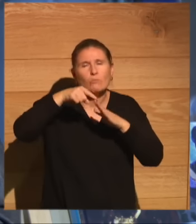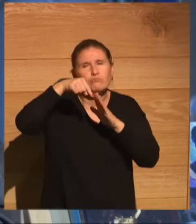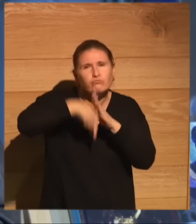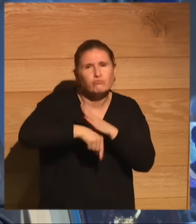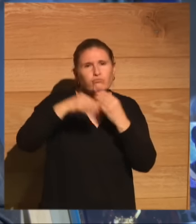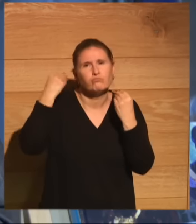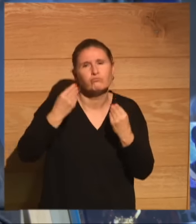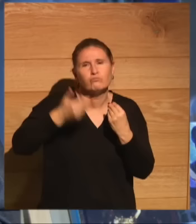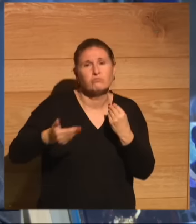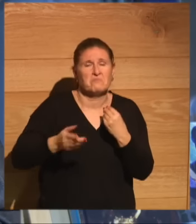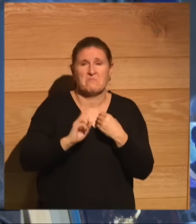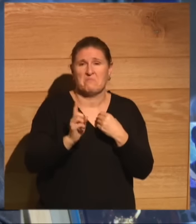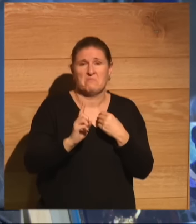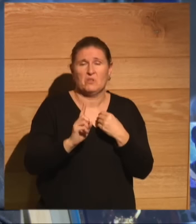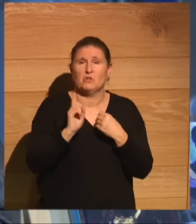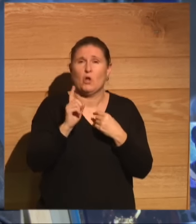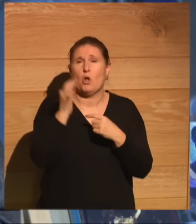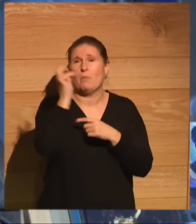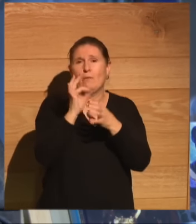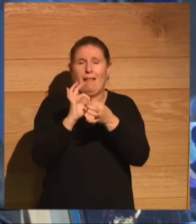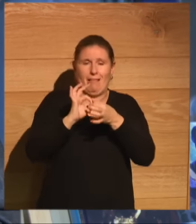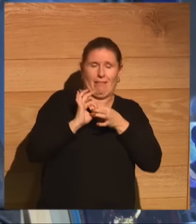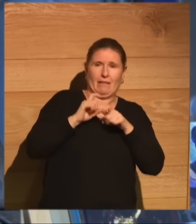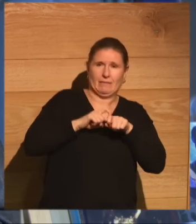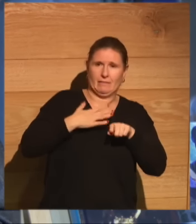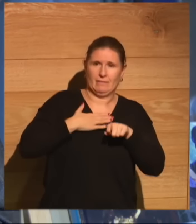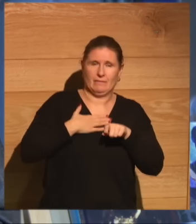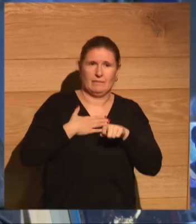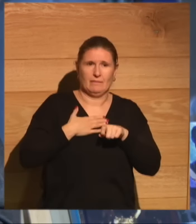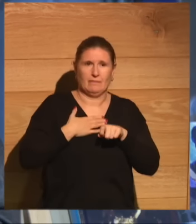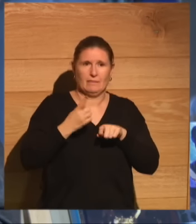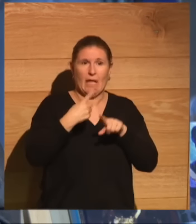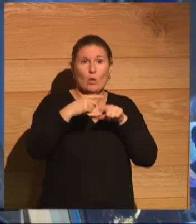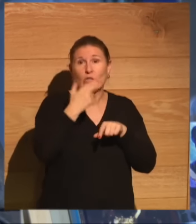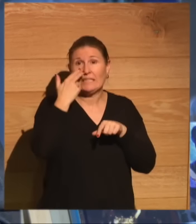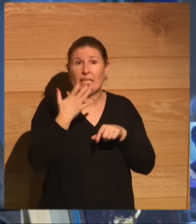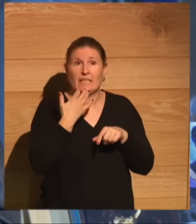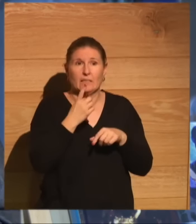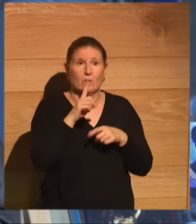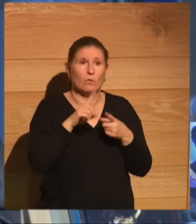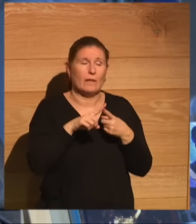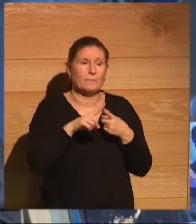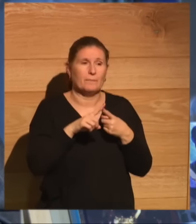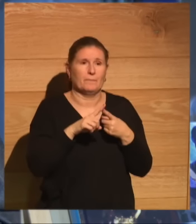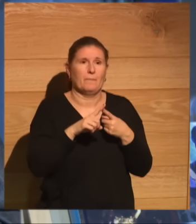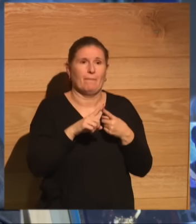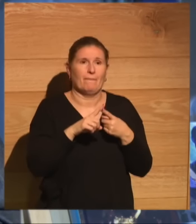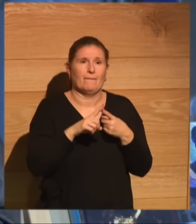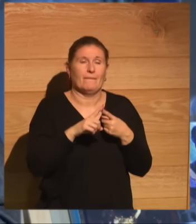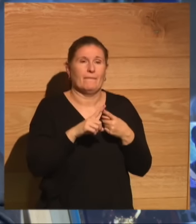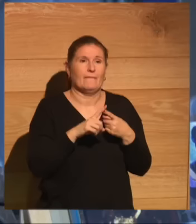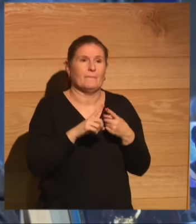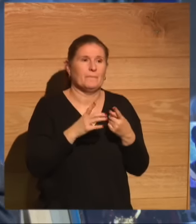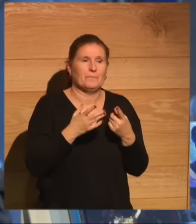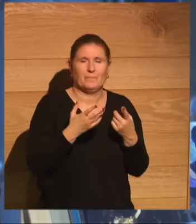que la está llevando a su terreno. Y hay cosas además muy muy interesantes. Una vez más, Danny Elfman, no hemos hablado casi de él en Beetlejuice,